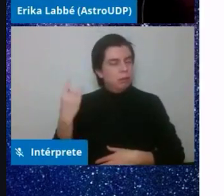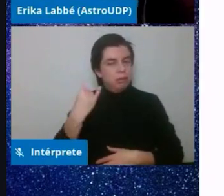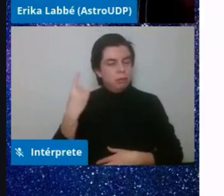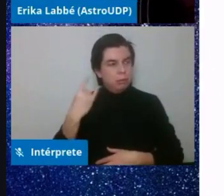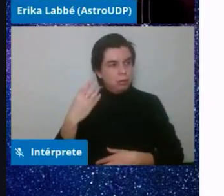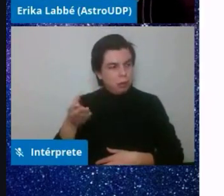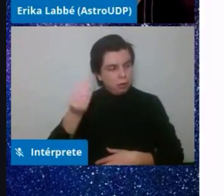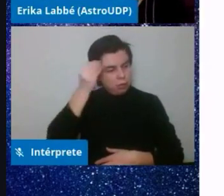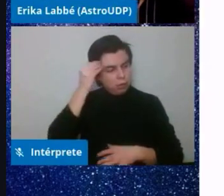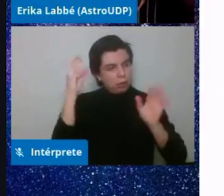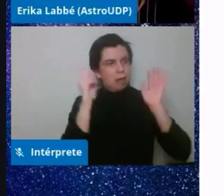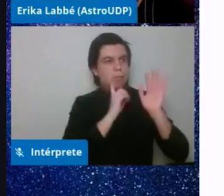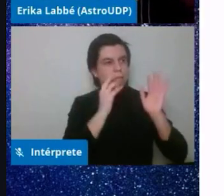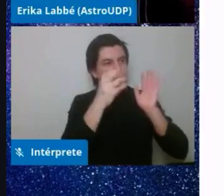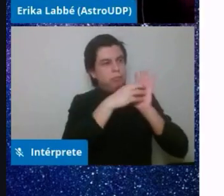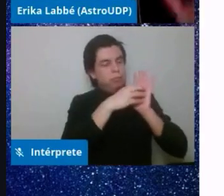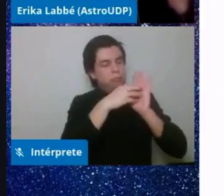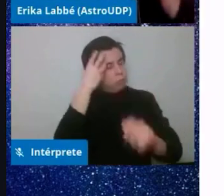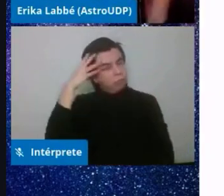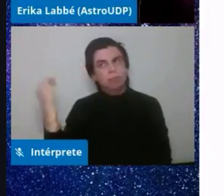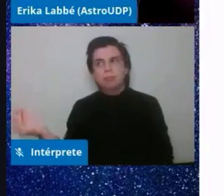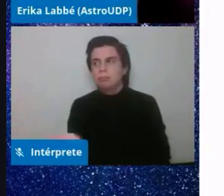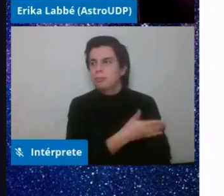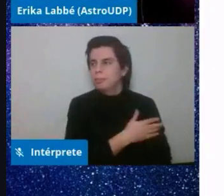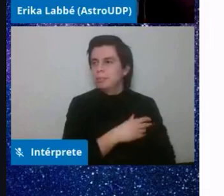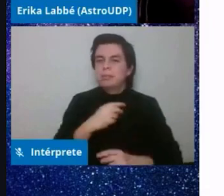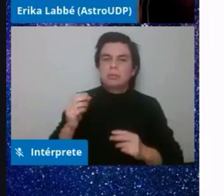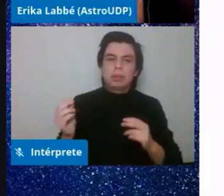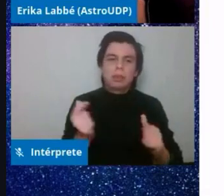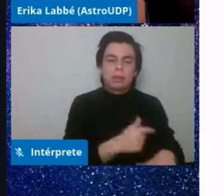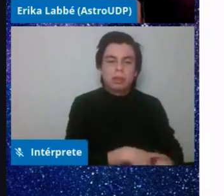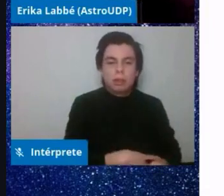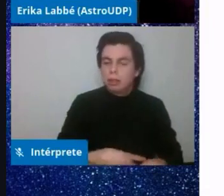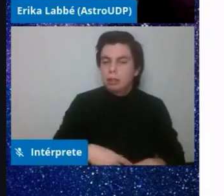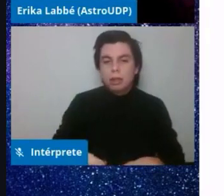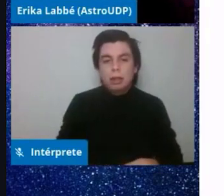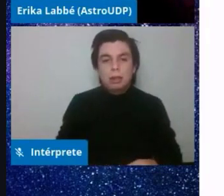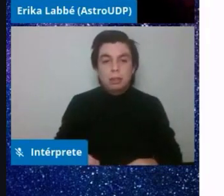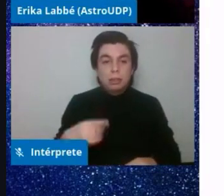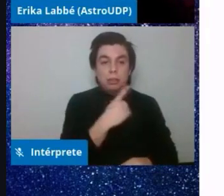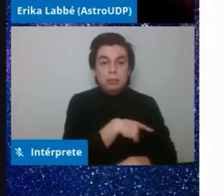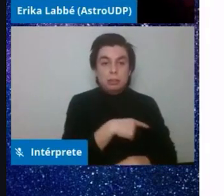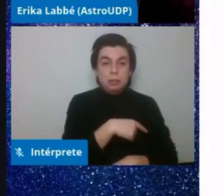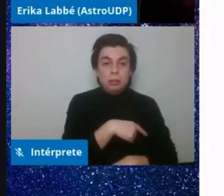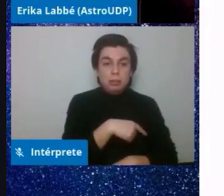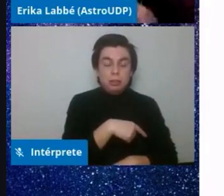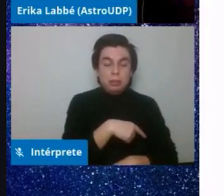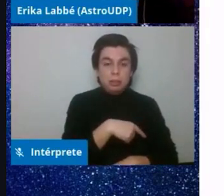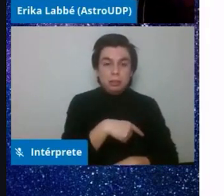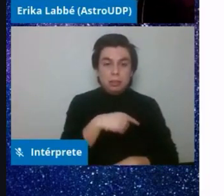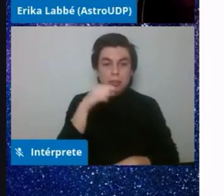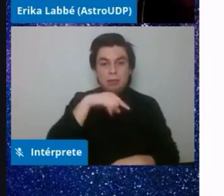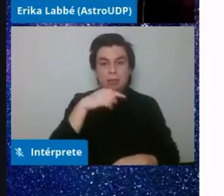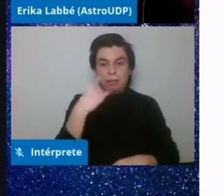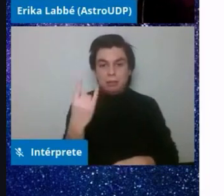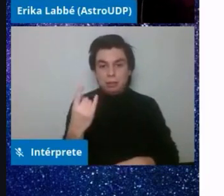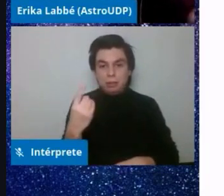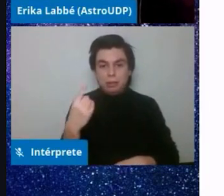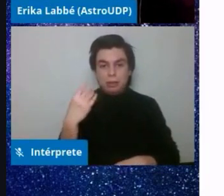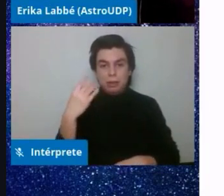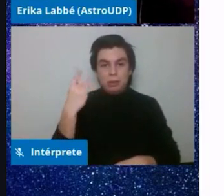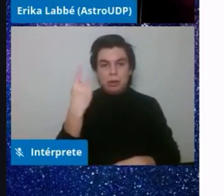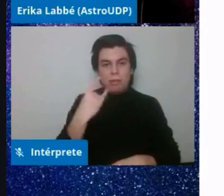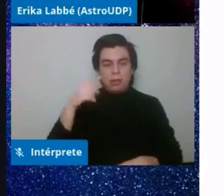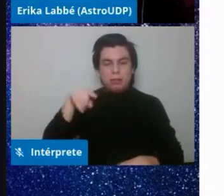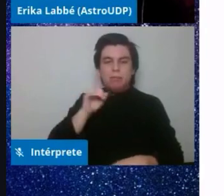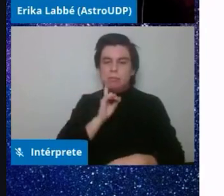Tenía los logos y se me olvidaron. Bueno, la trajo la universidad que está ahí, Juan Carlos Beamín, que es de